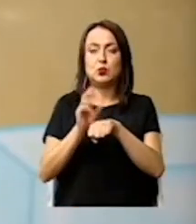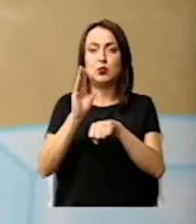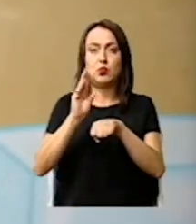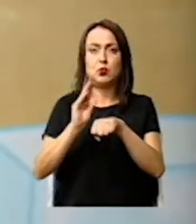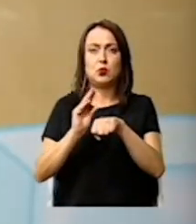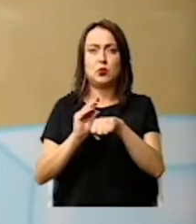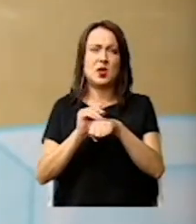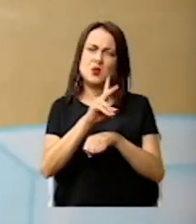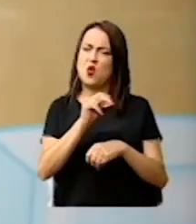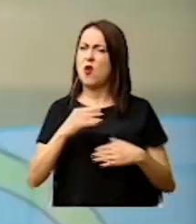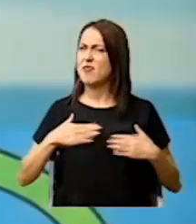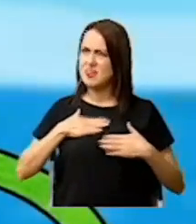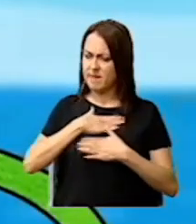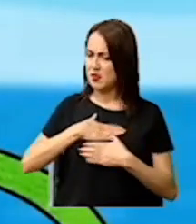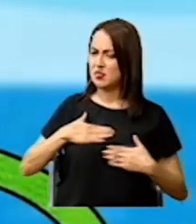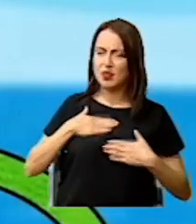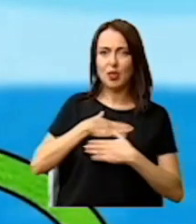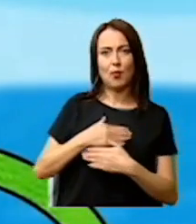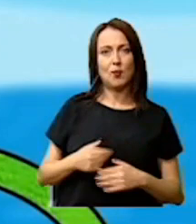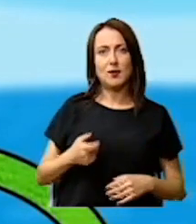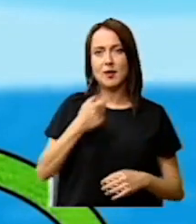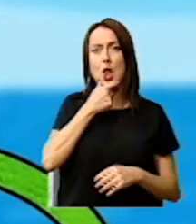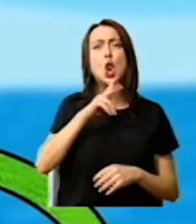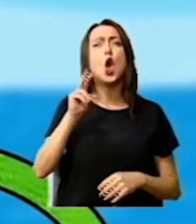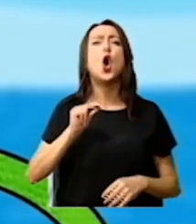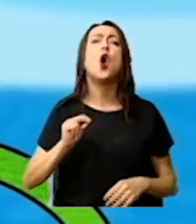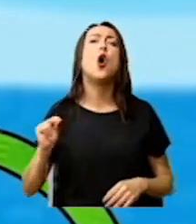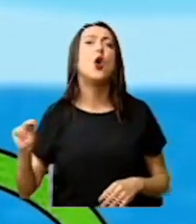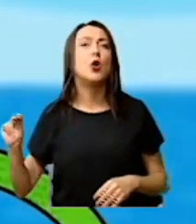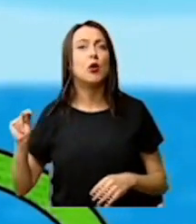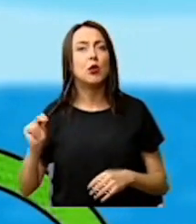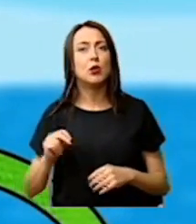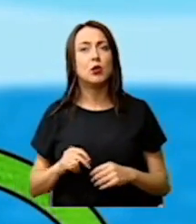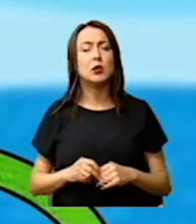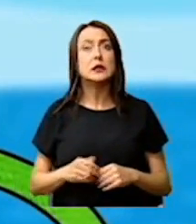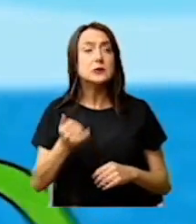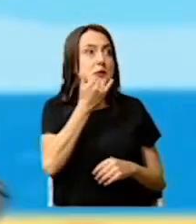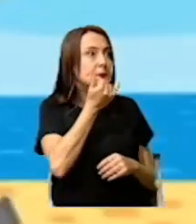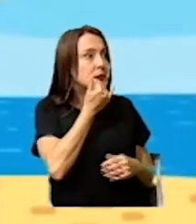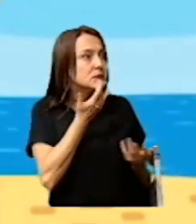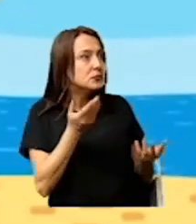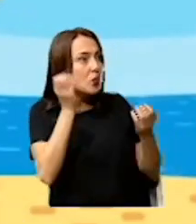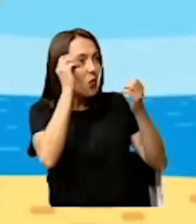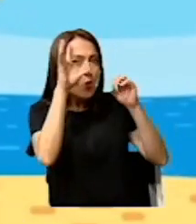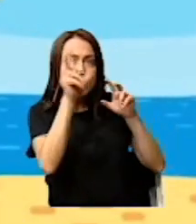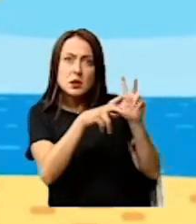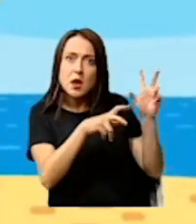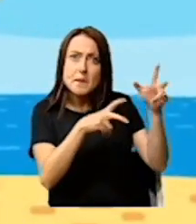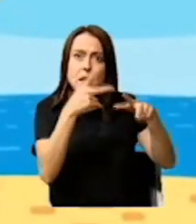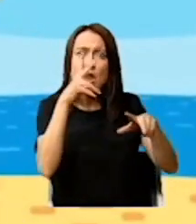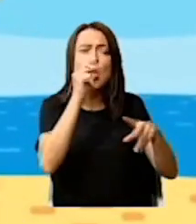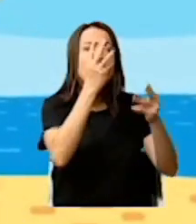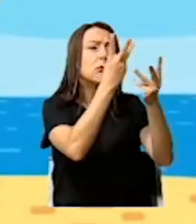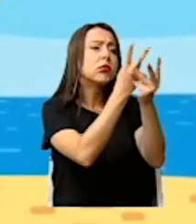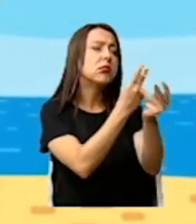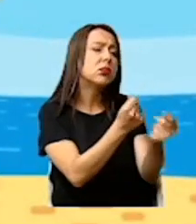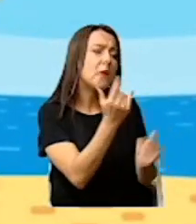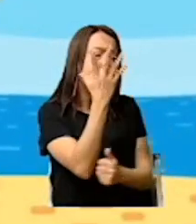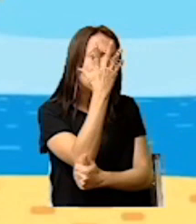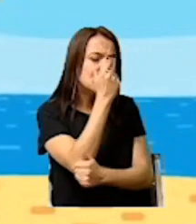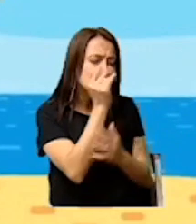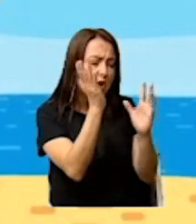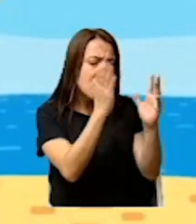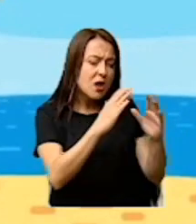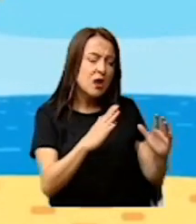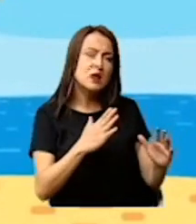es divertido! ¡No! ¿Qué sucede, camaleón? ¡No te derritas, preciosa escultura de